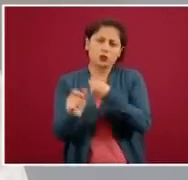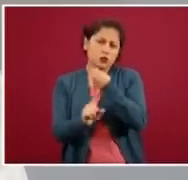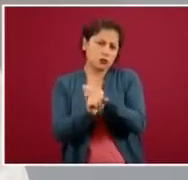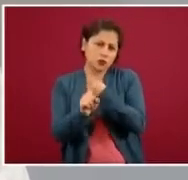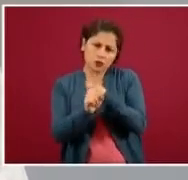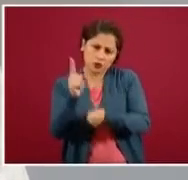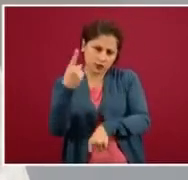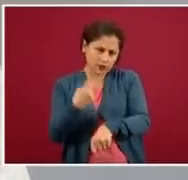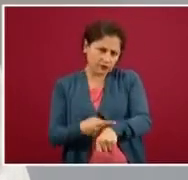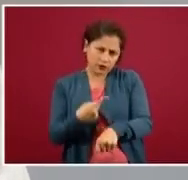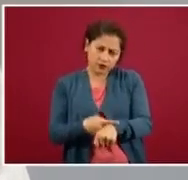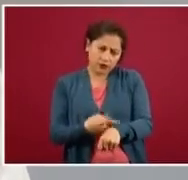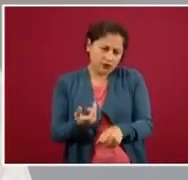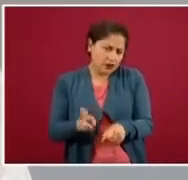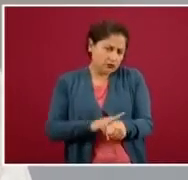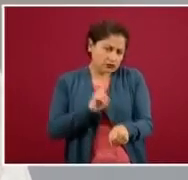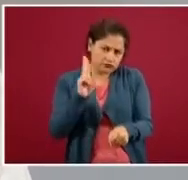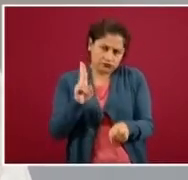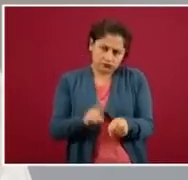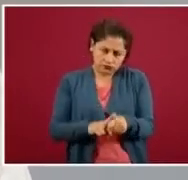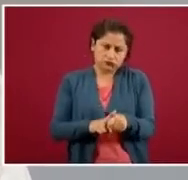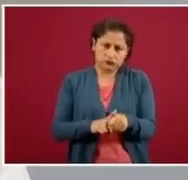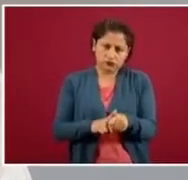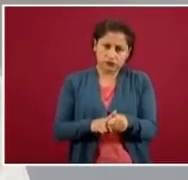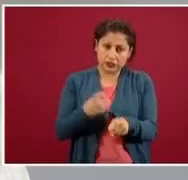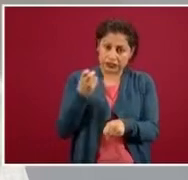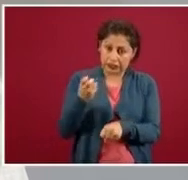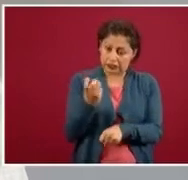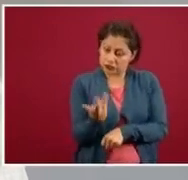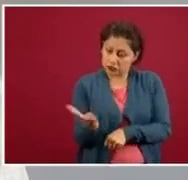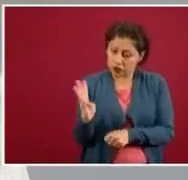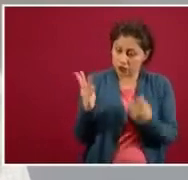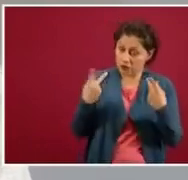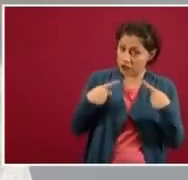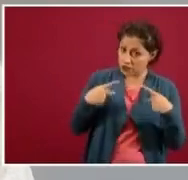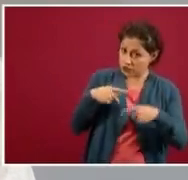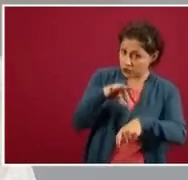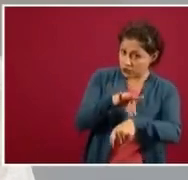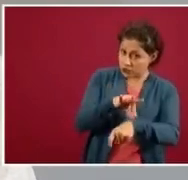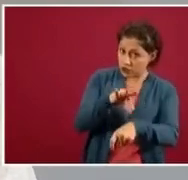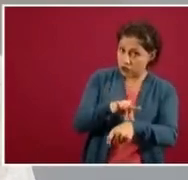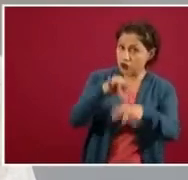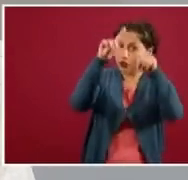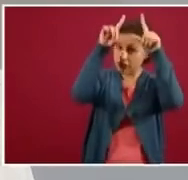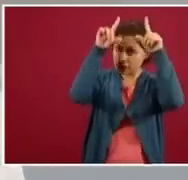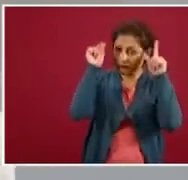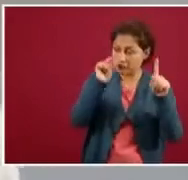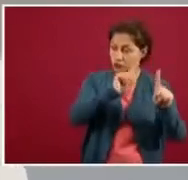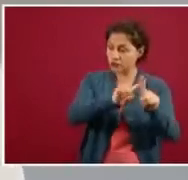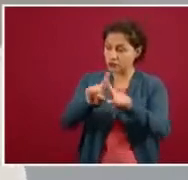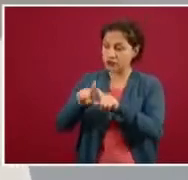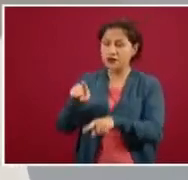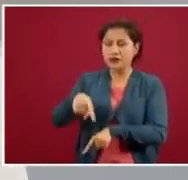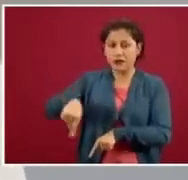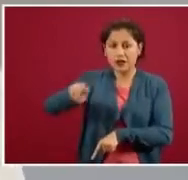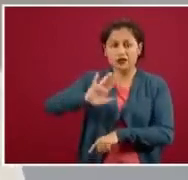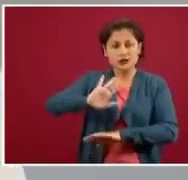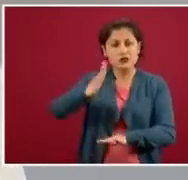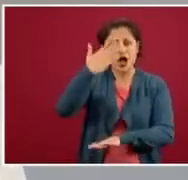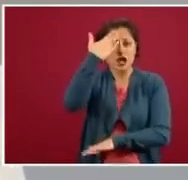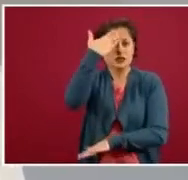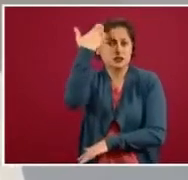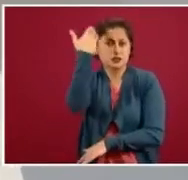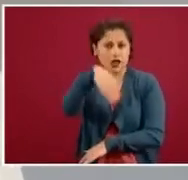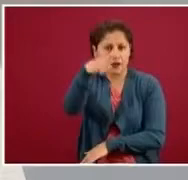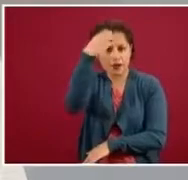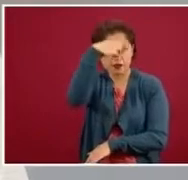es parte de la profesión médica. El personal de salud directamente atendiendo a